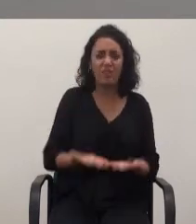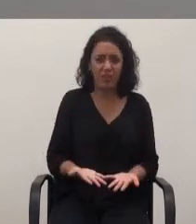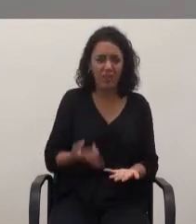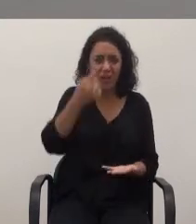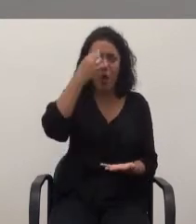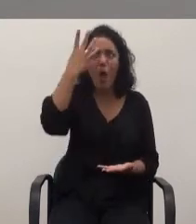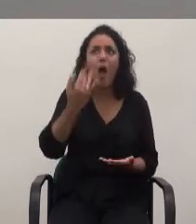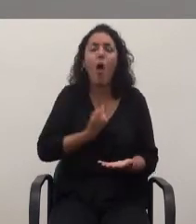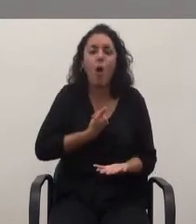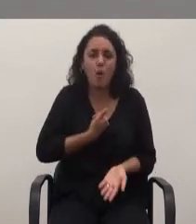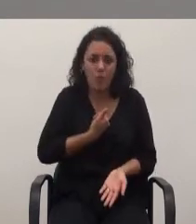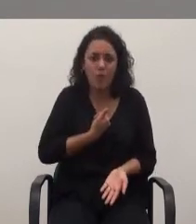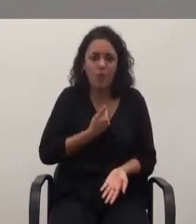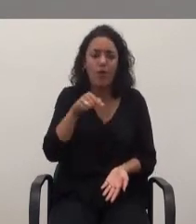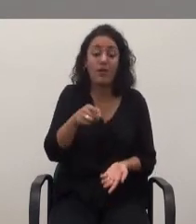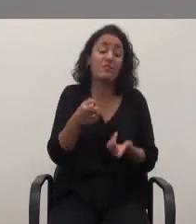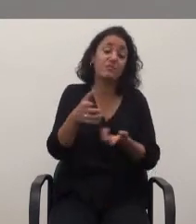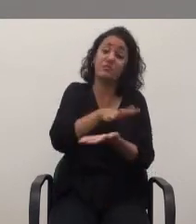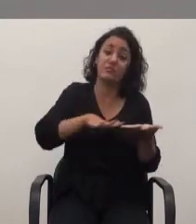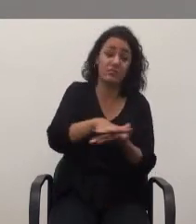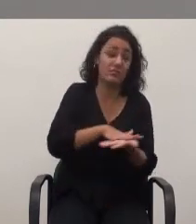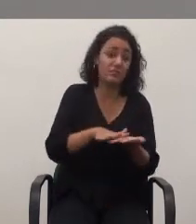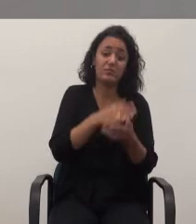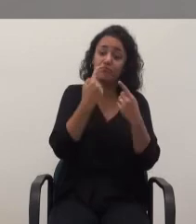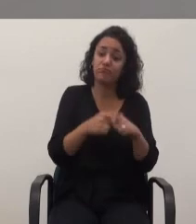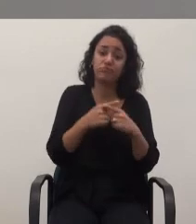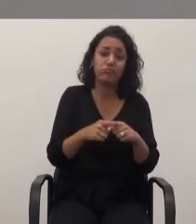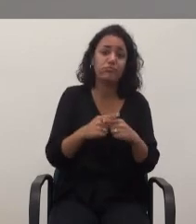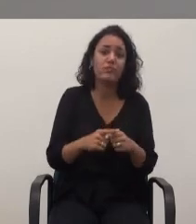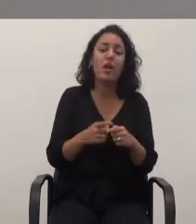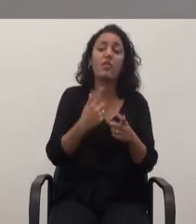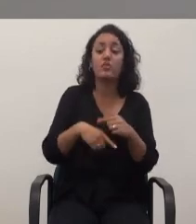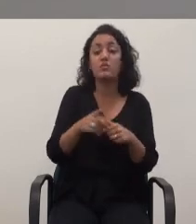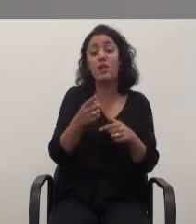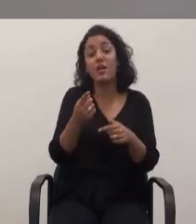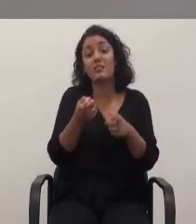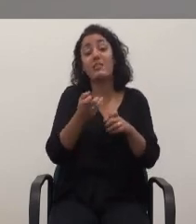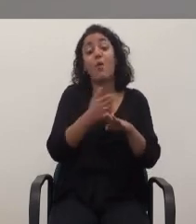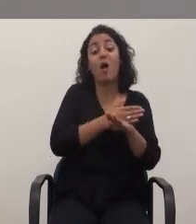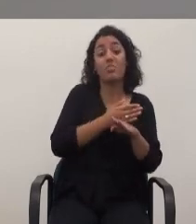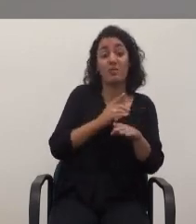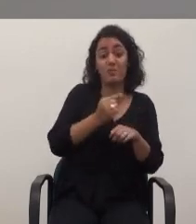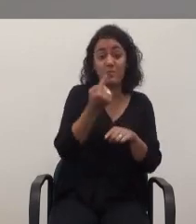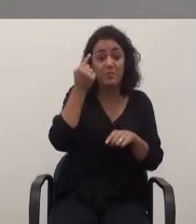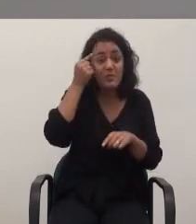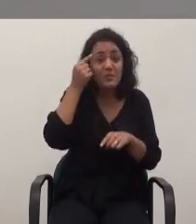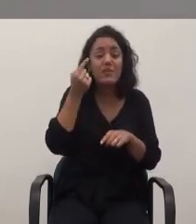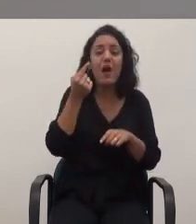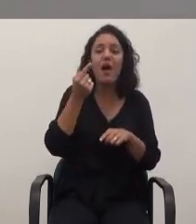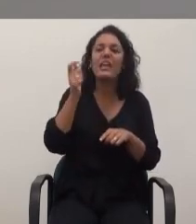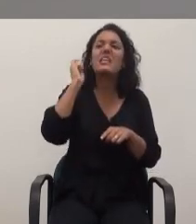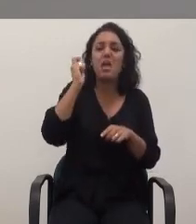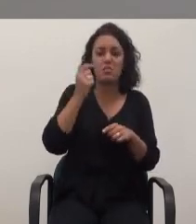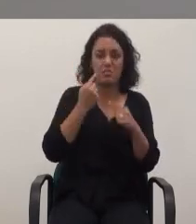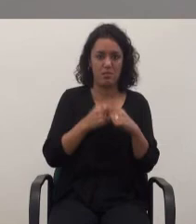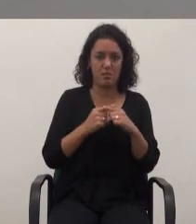Esto evidentemente va a haber que buscar la forma y va a haber que ver con quiénes se discute o cómo se llega, si es que logramos